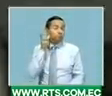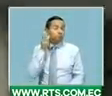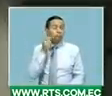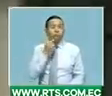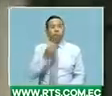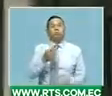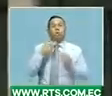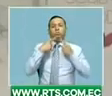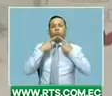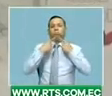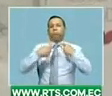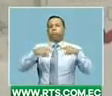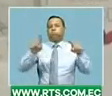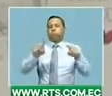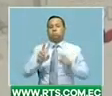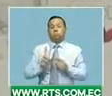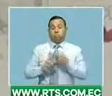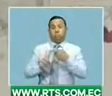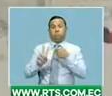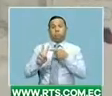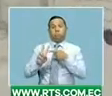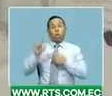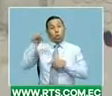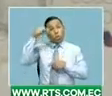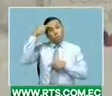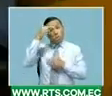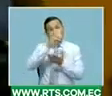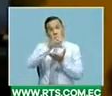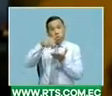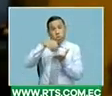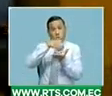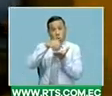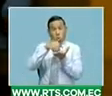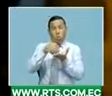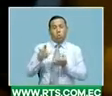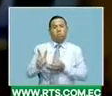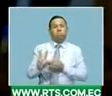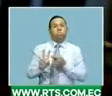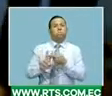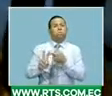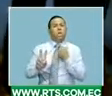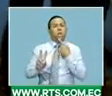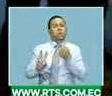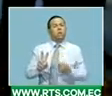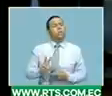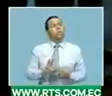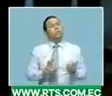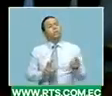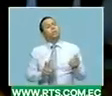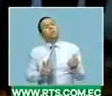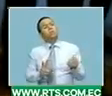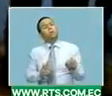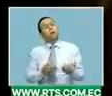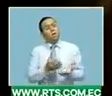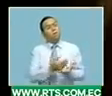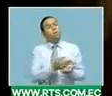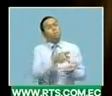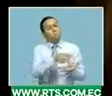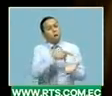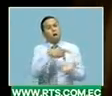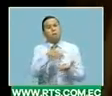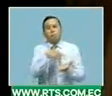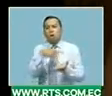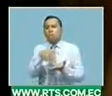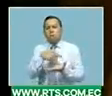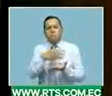sociales donde dos funcionarios de la gobernación de El Oro hablan sobre presuntas recaudaciones de dinero a propietarios de bares